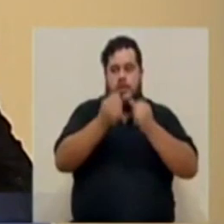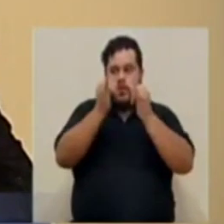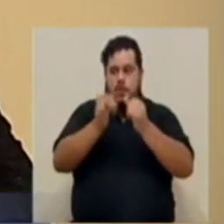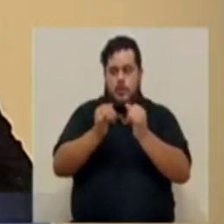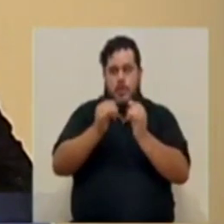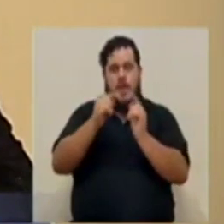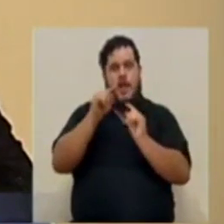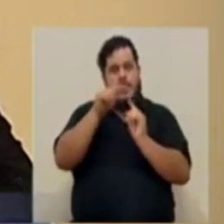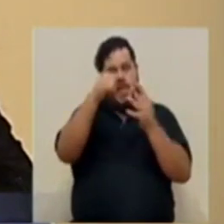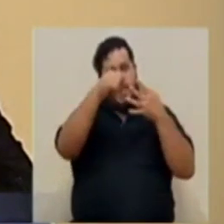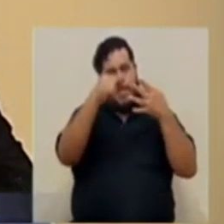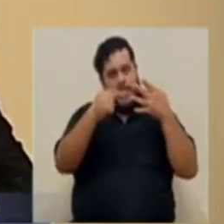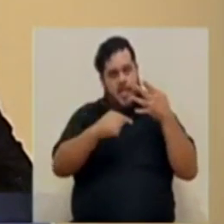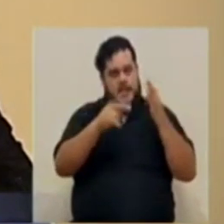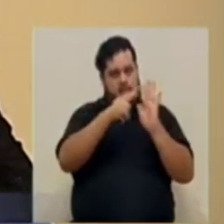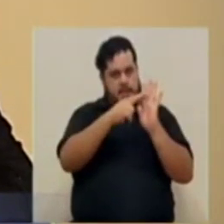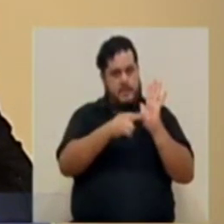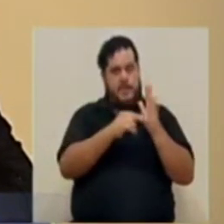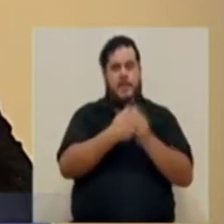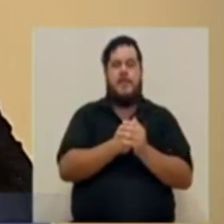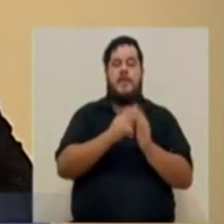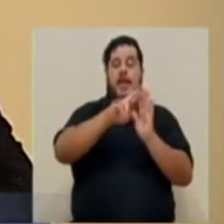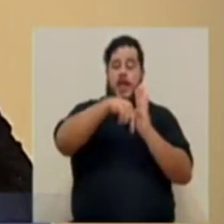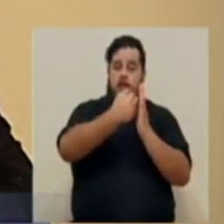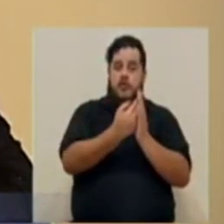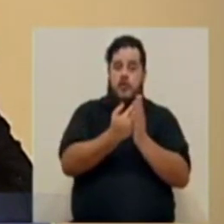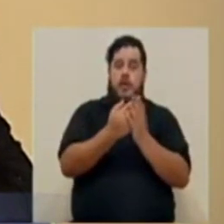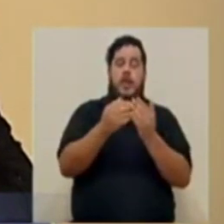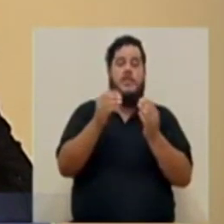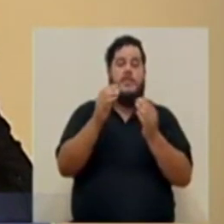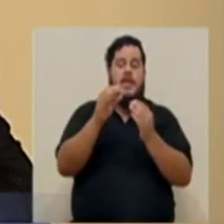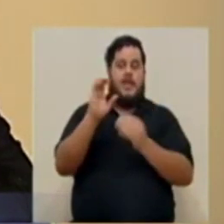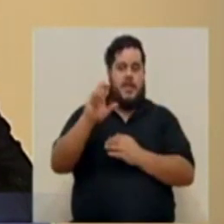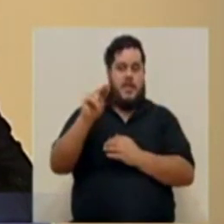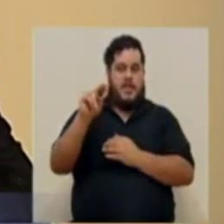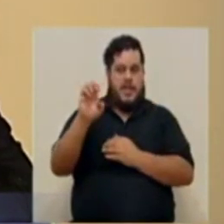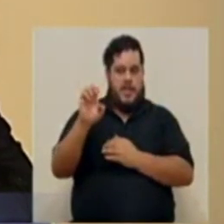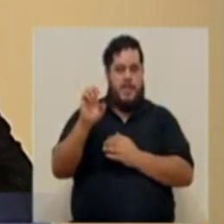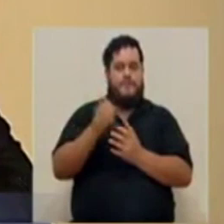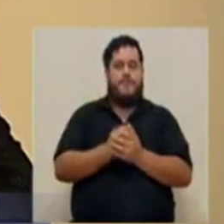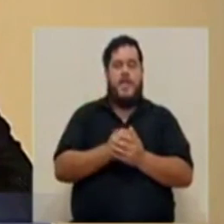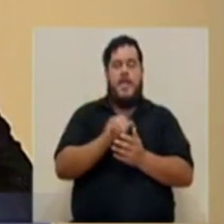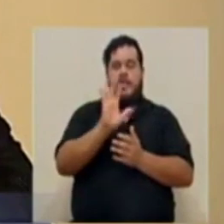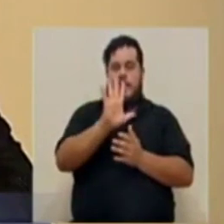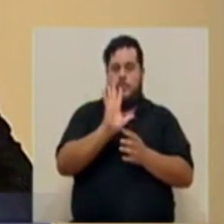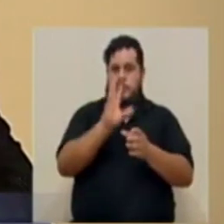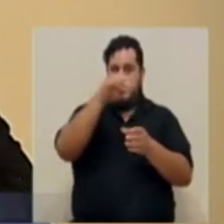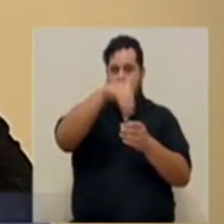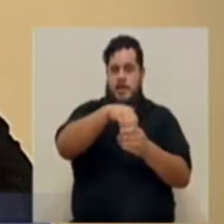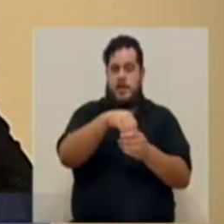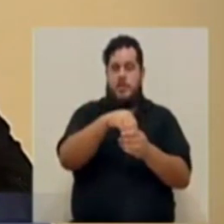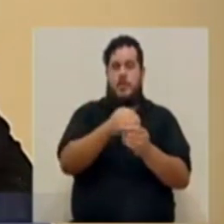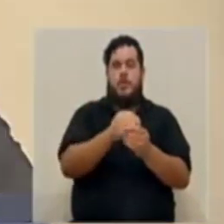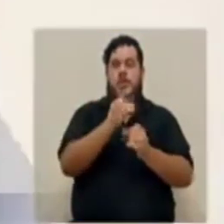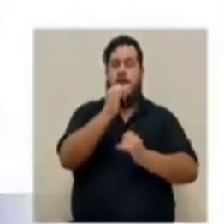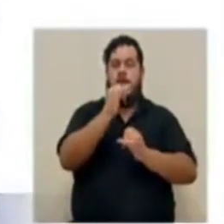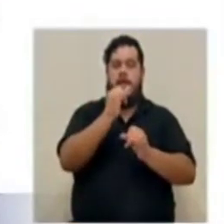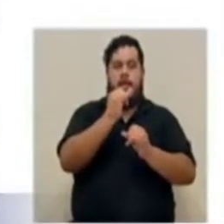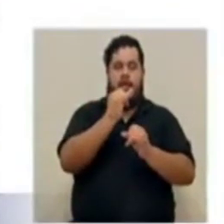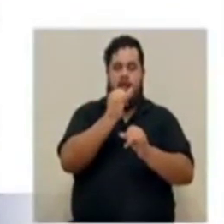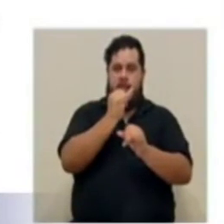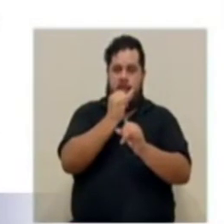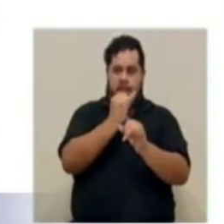El rol de los comités municipales de emergencia, acá también, en términos de su integración interinstitucional,